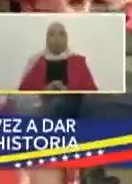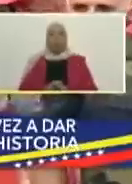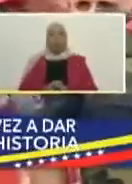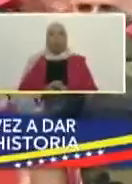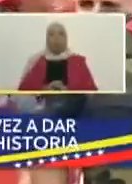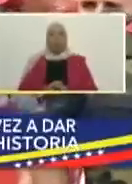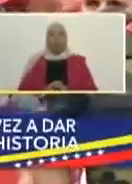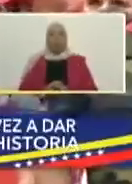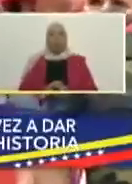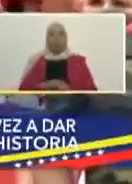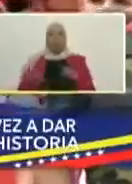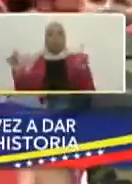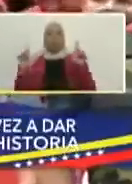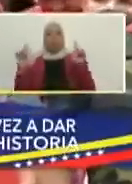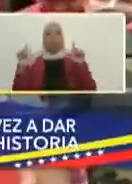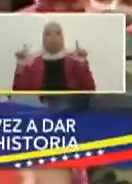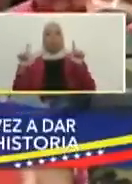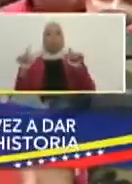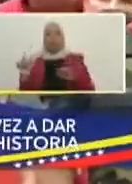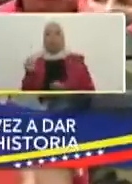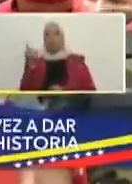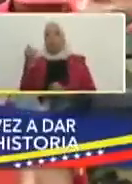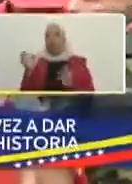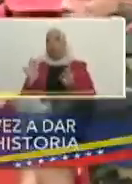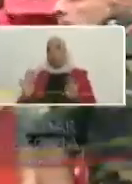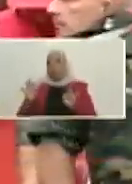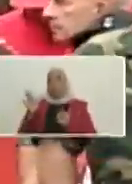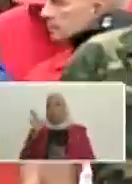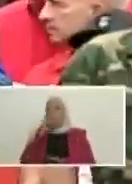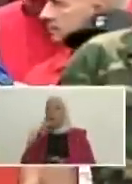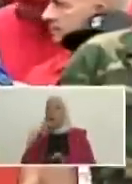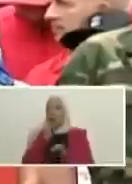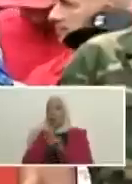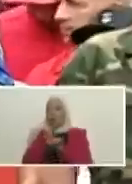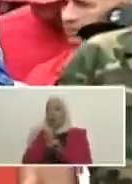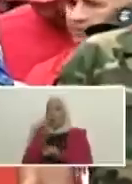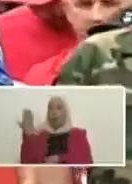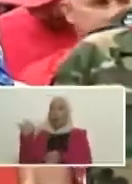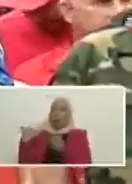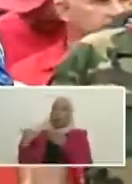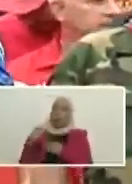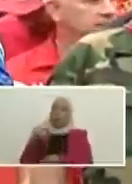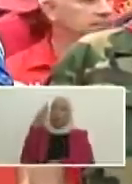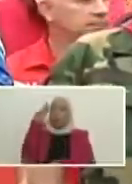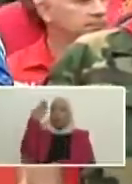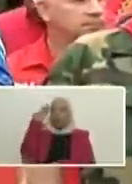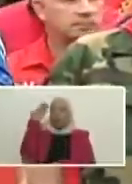en las televisoras, solamente había televisión para entonces, ustedes lo saben,